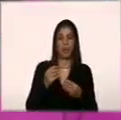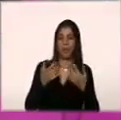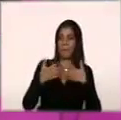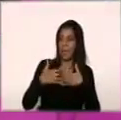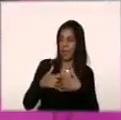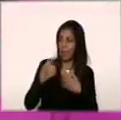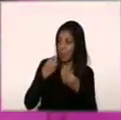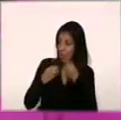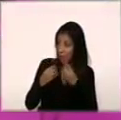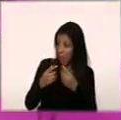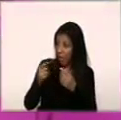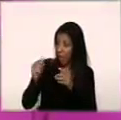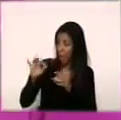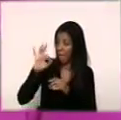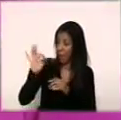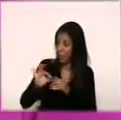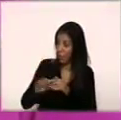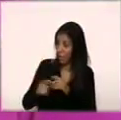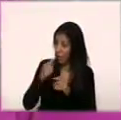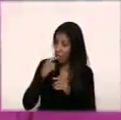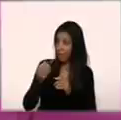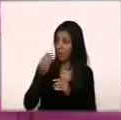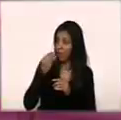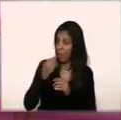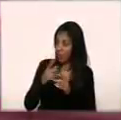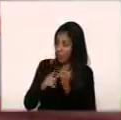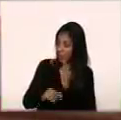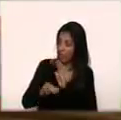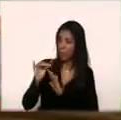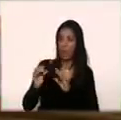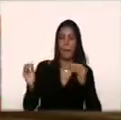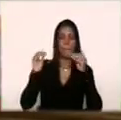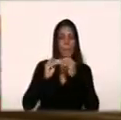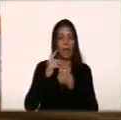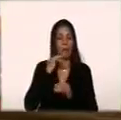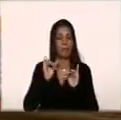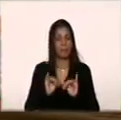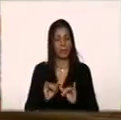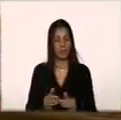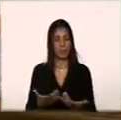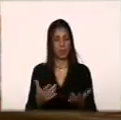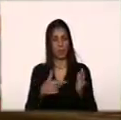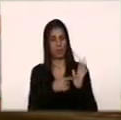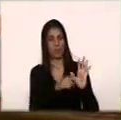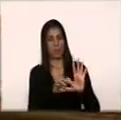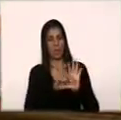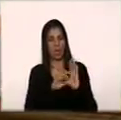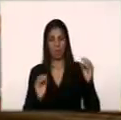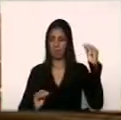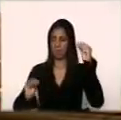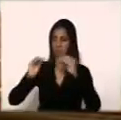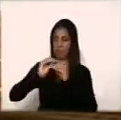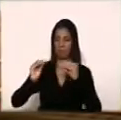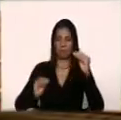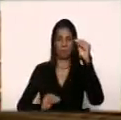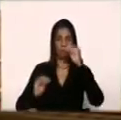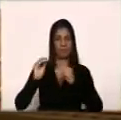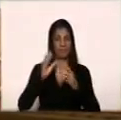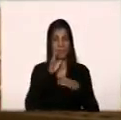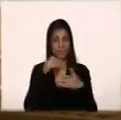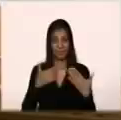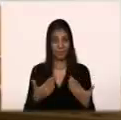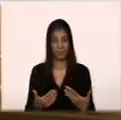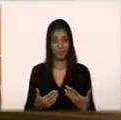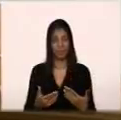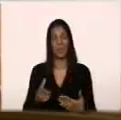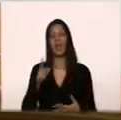mismo porcentaje que se le aumenta el sueldo, sin que eso esté justificado en ninguna ley, ni económica ni financiera. Ahí también